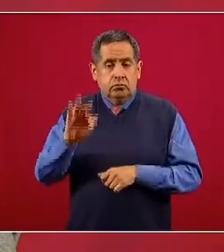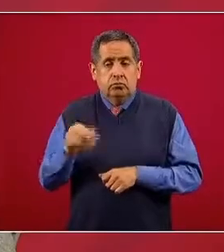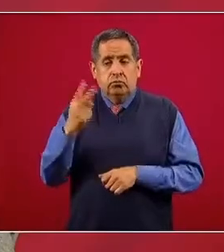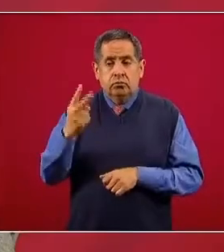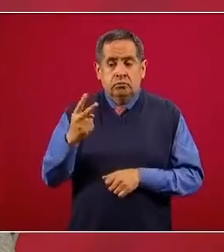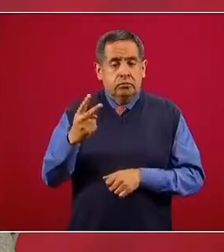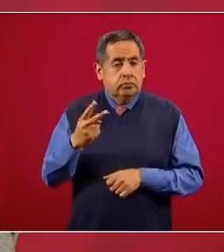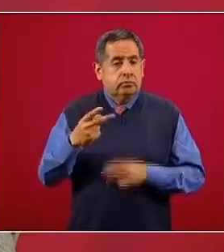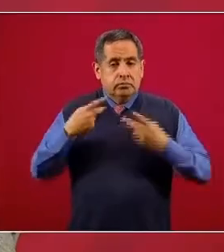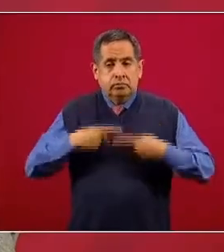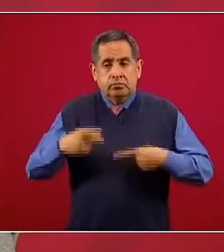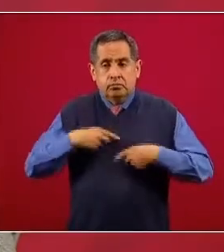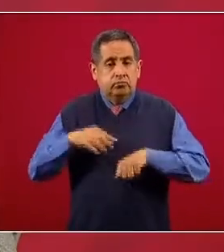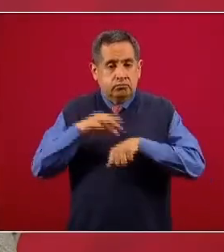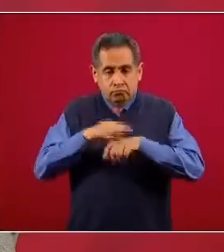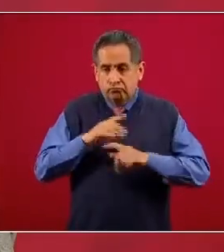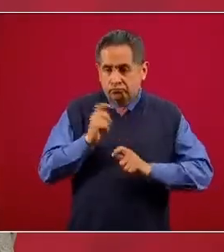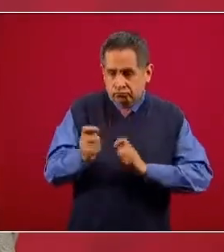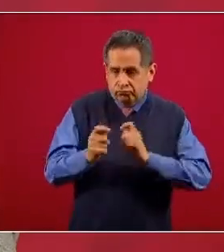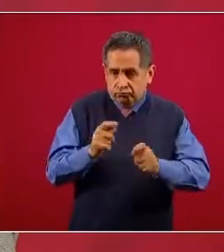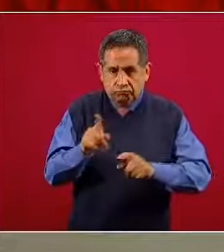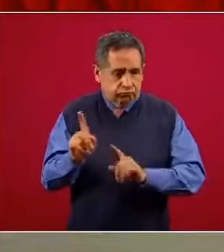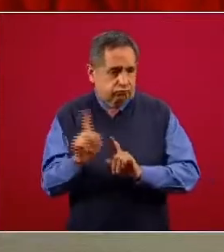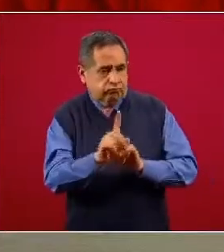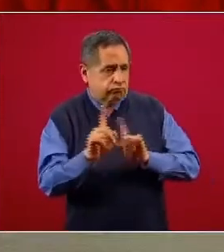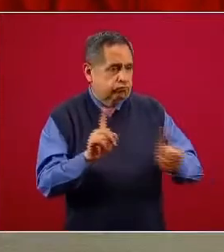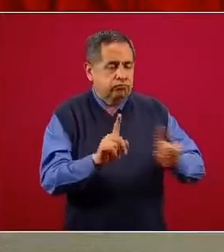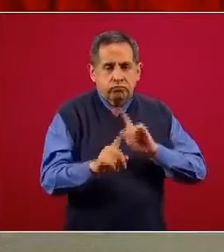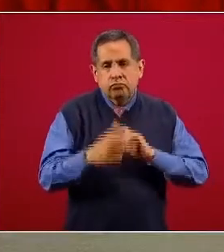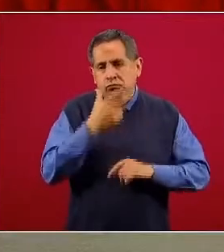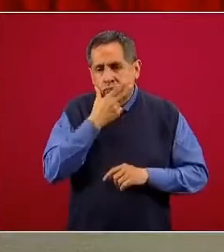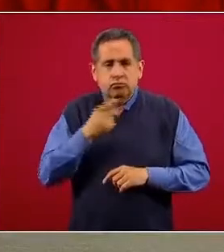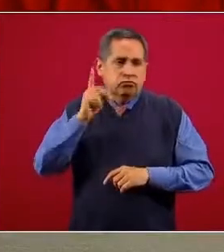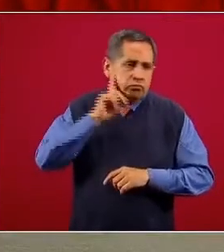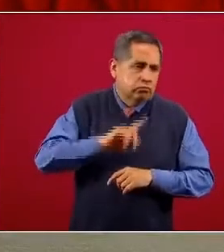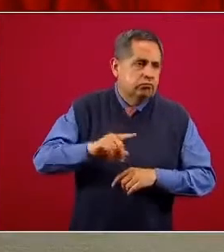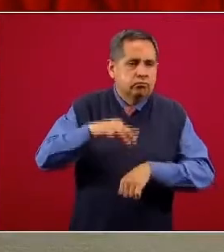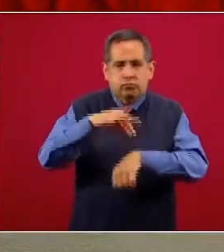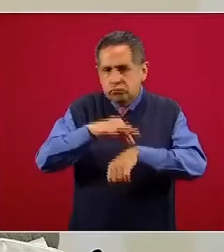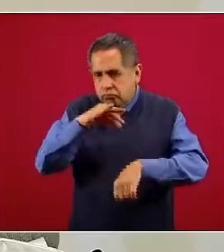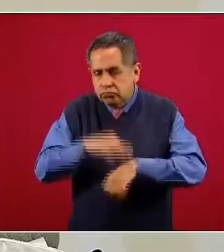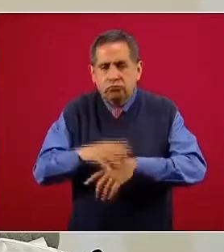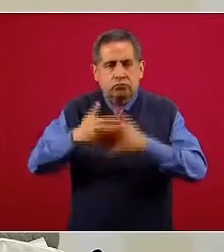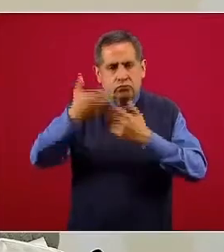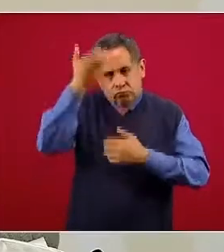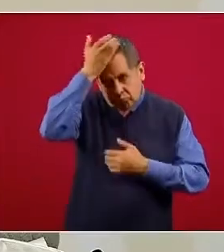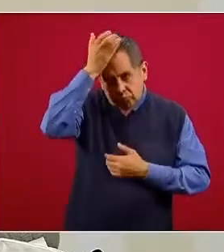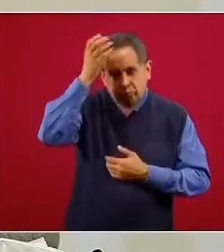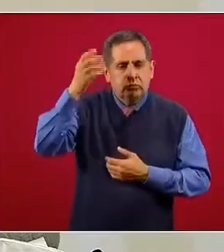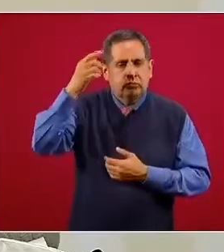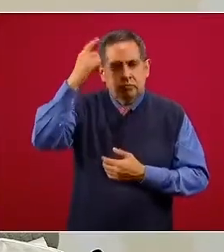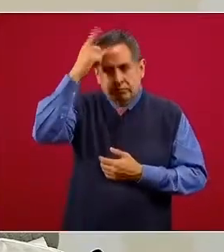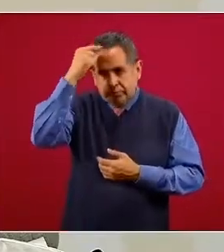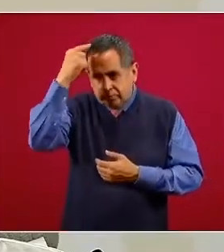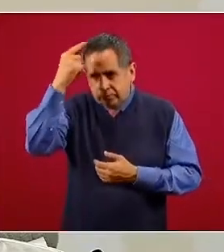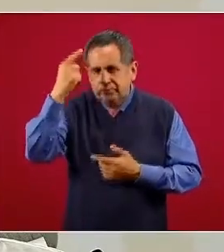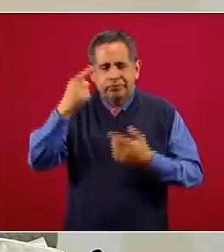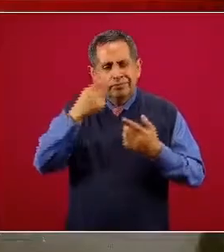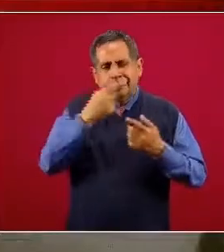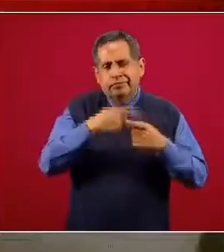20.743 recursos humanos para la salud. Estos son compañeras y compañeros médicos, enfermeras, trabajadores